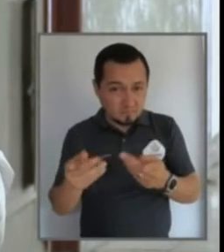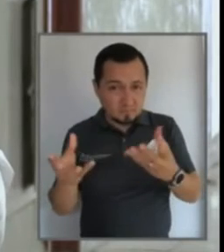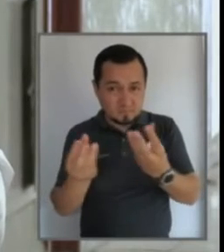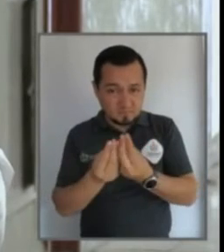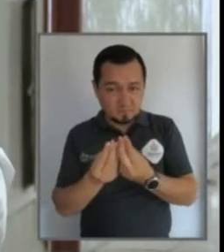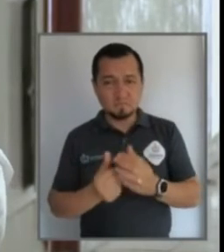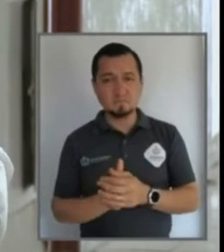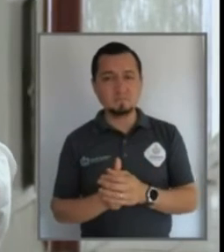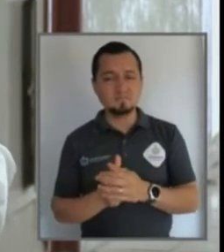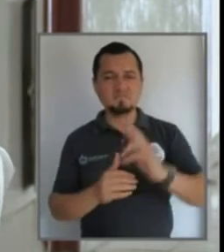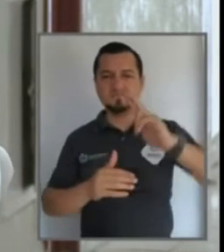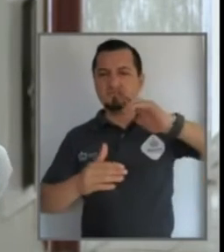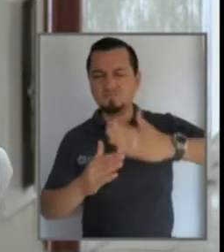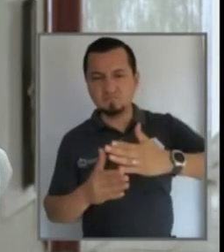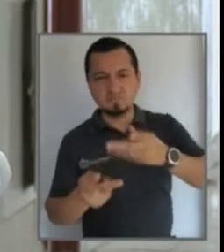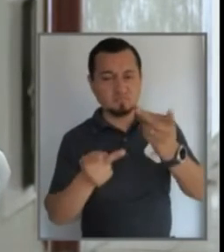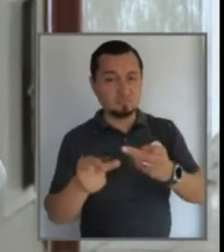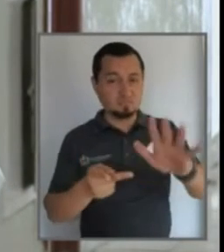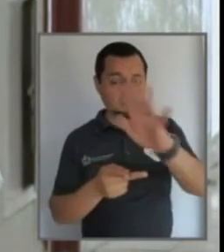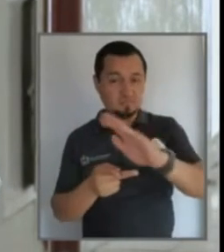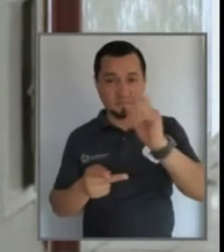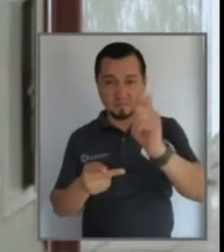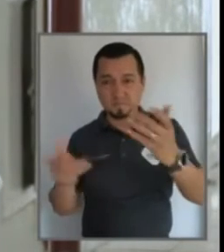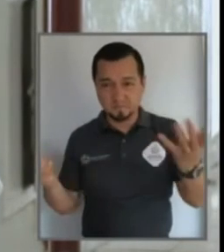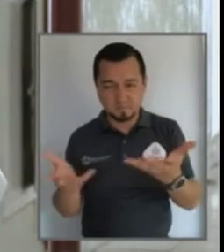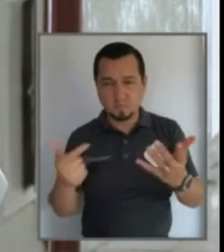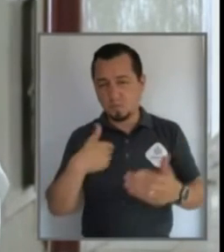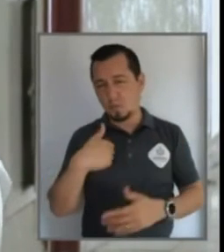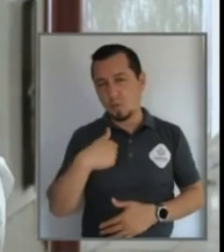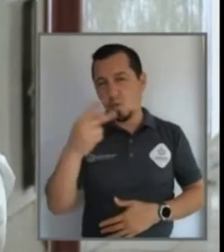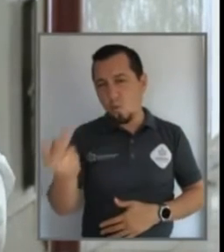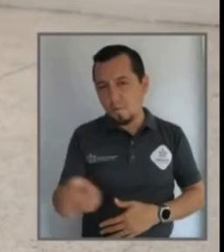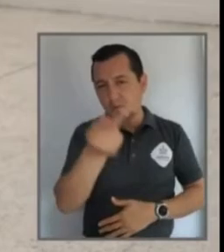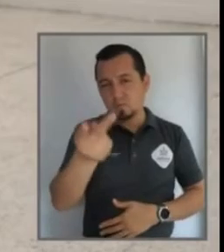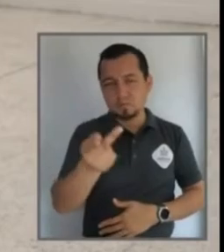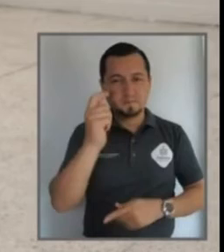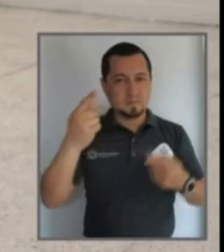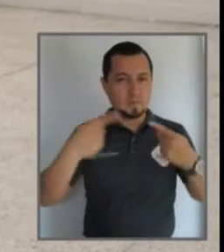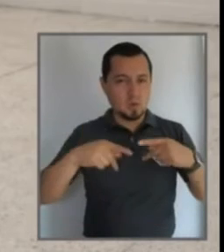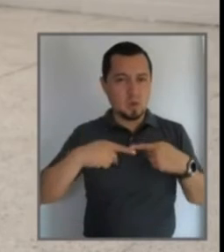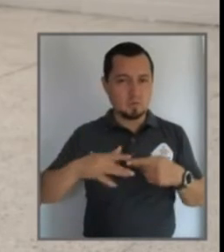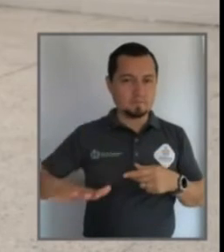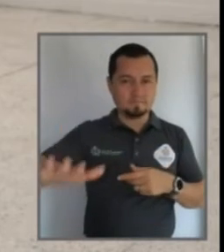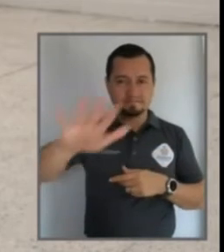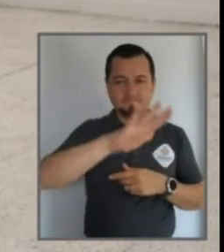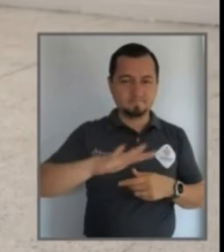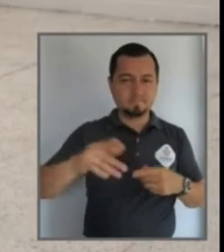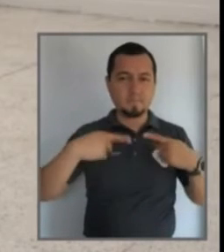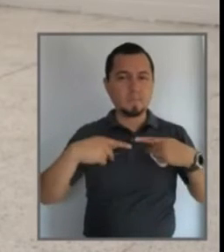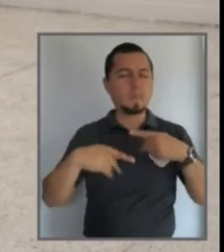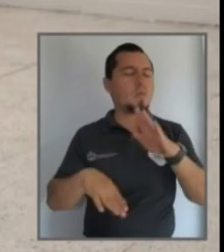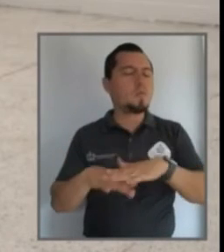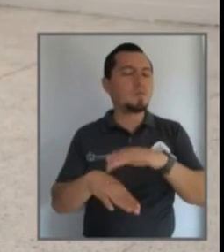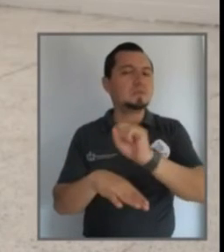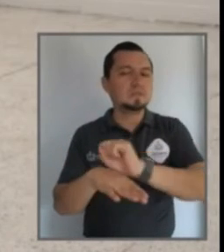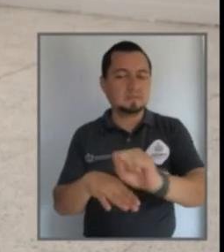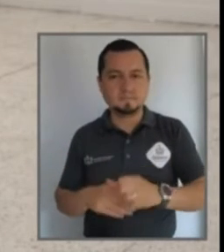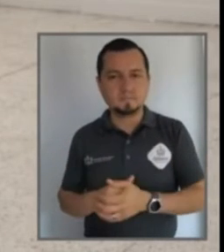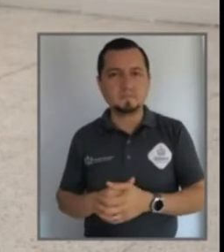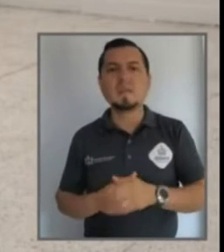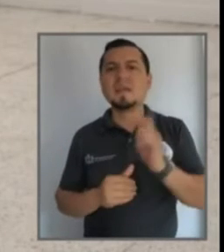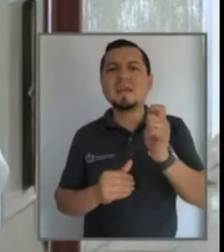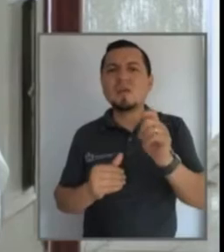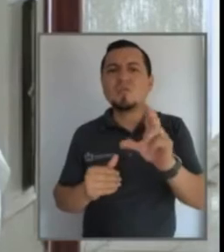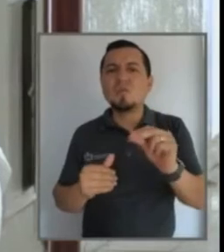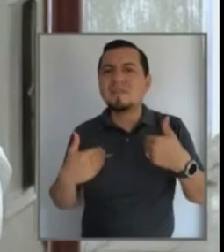la responsabilidad está en la cancha de los ciudadanos. Yo le hago una pregunta a la gente muy sencilla. ¿Qué parte